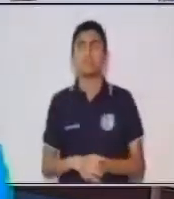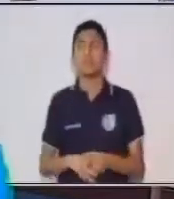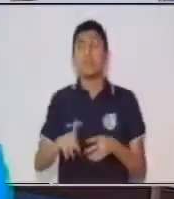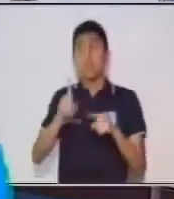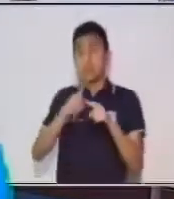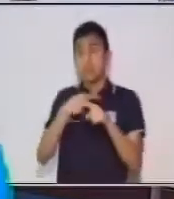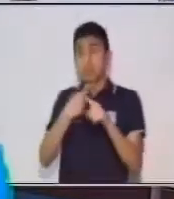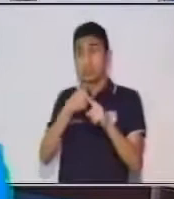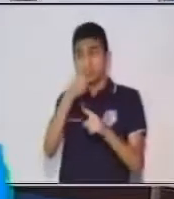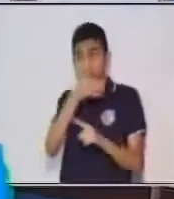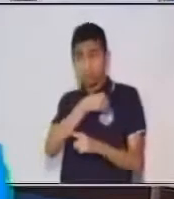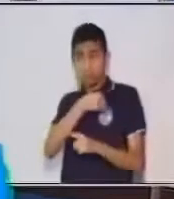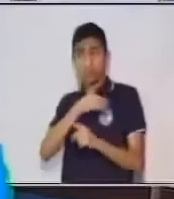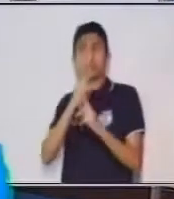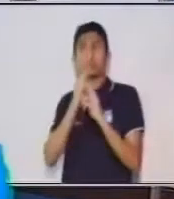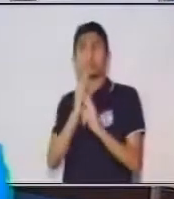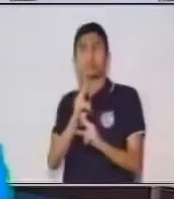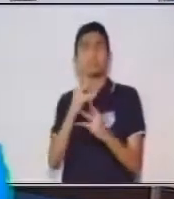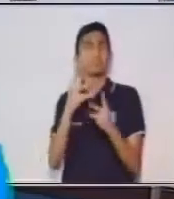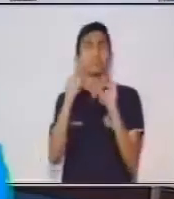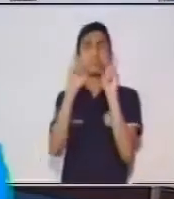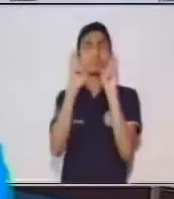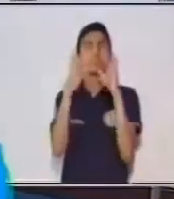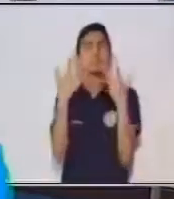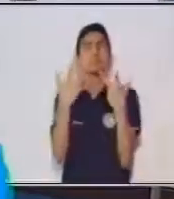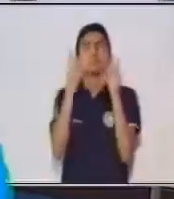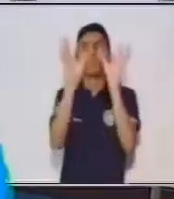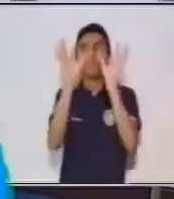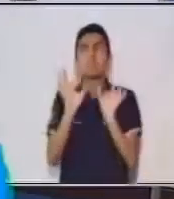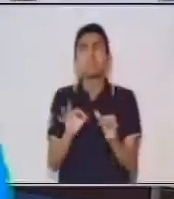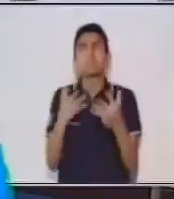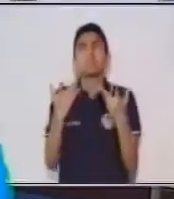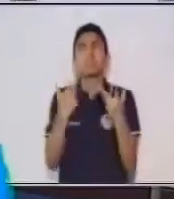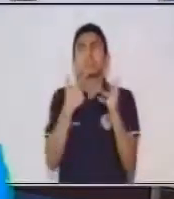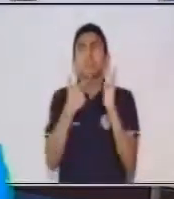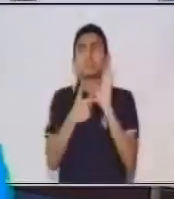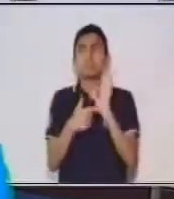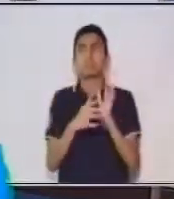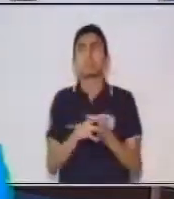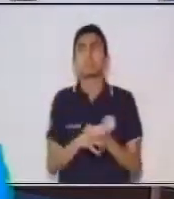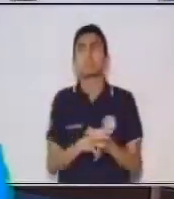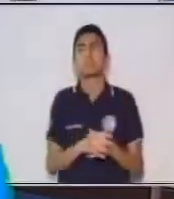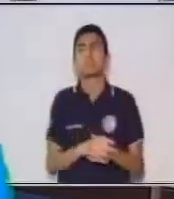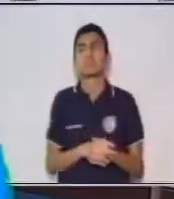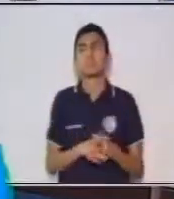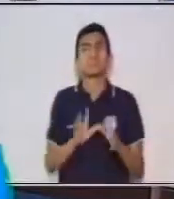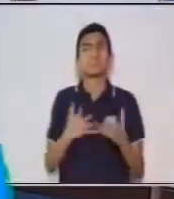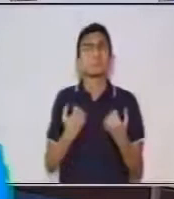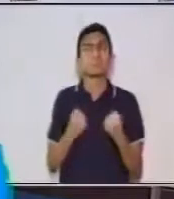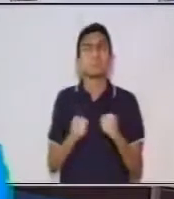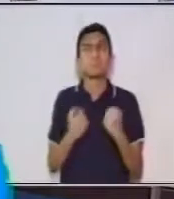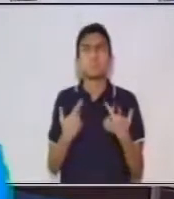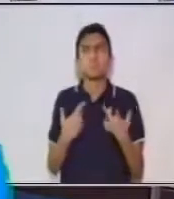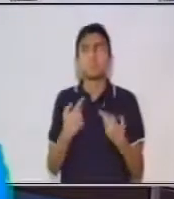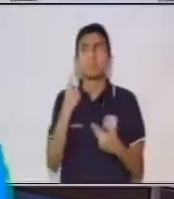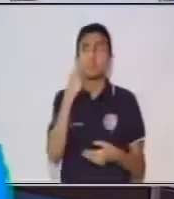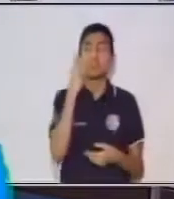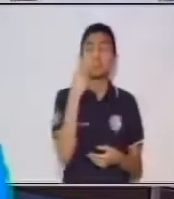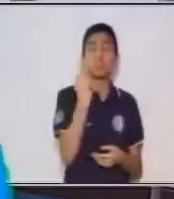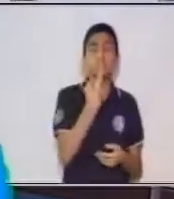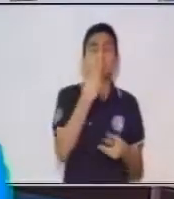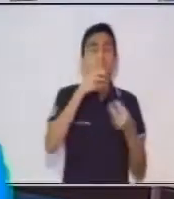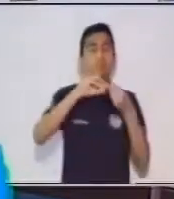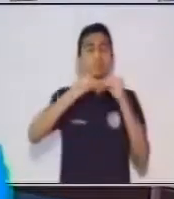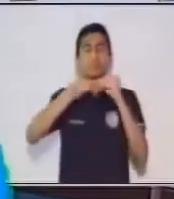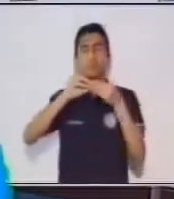Cuando queremos resolver un trinomio de la forma x cuadrado más bx más c, lo que tenemos que hacer es buscar un